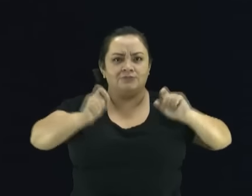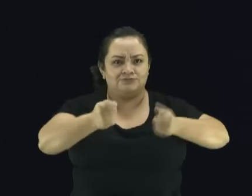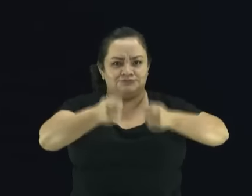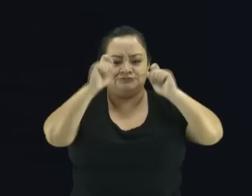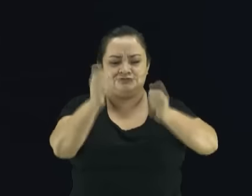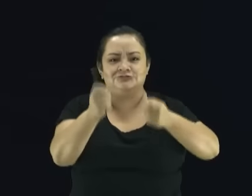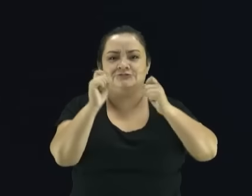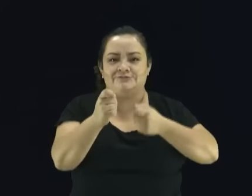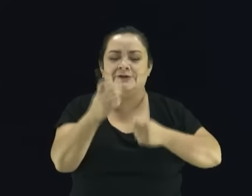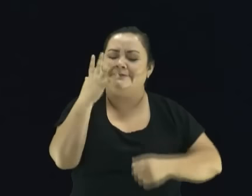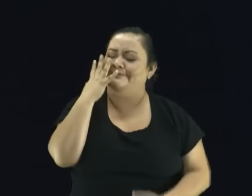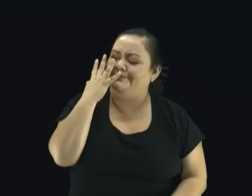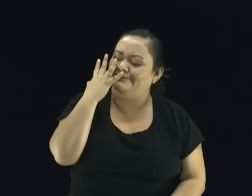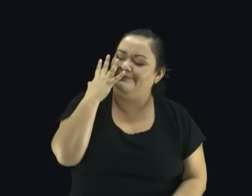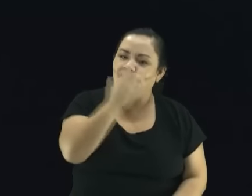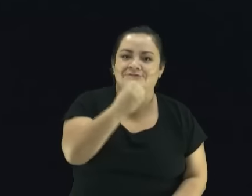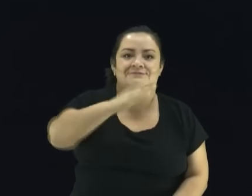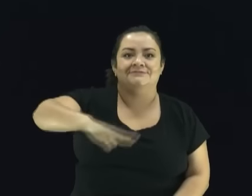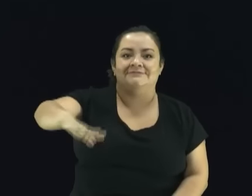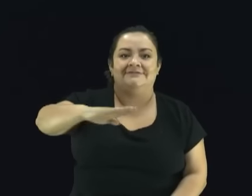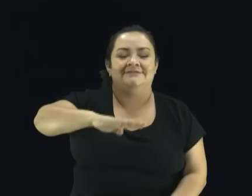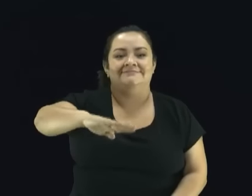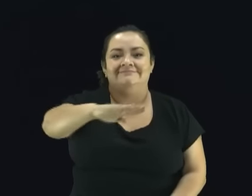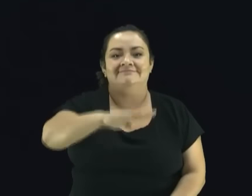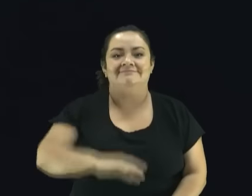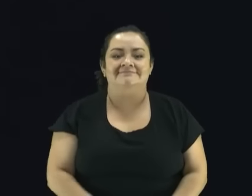antes la caña precioso el